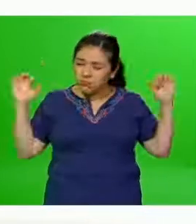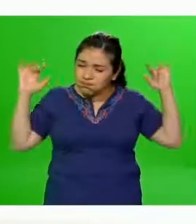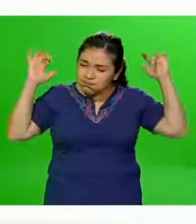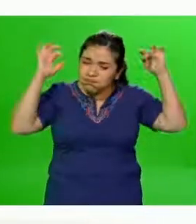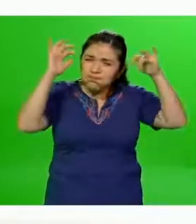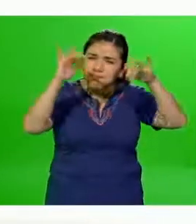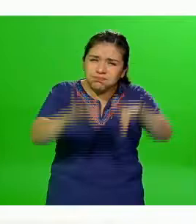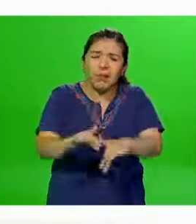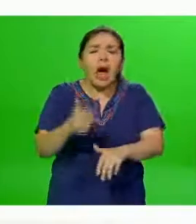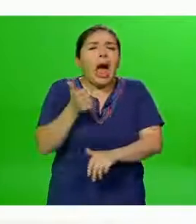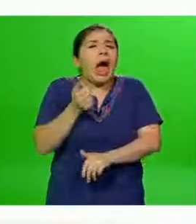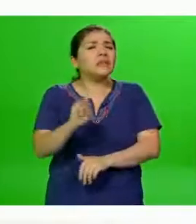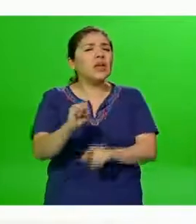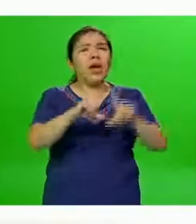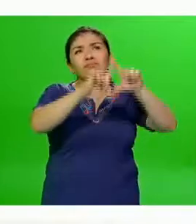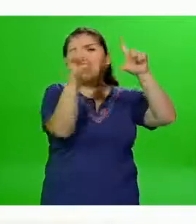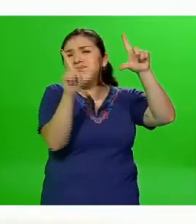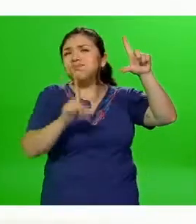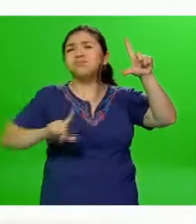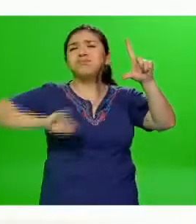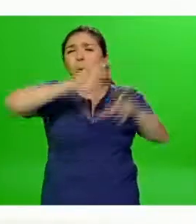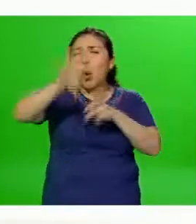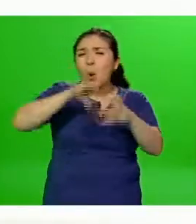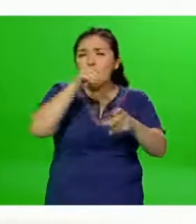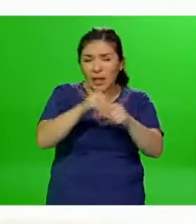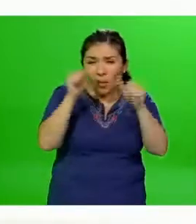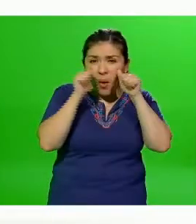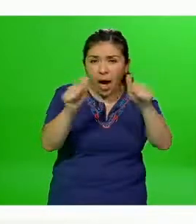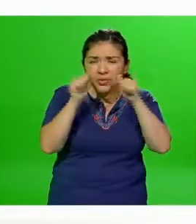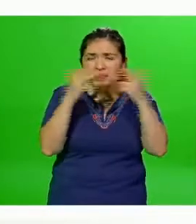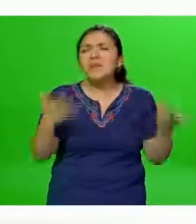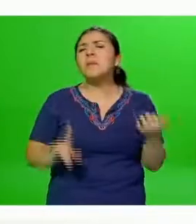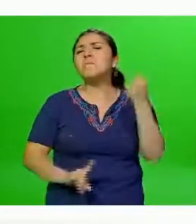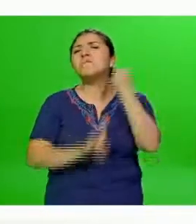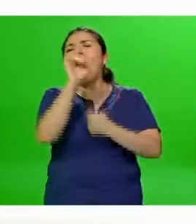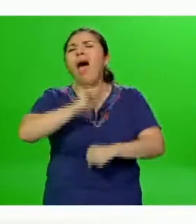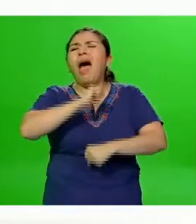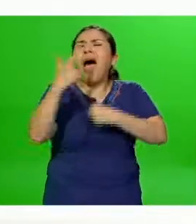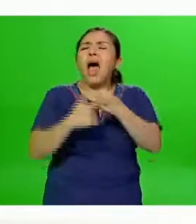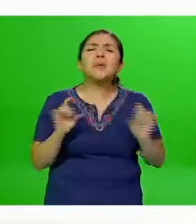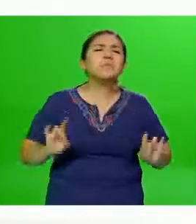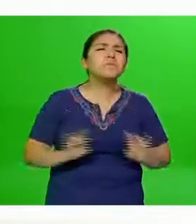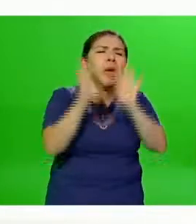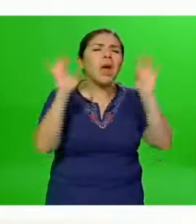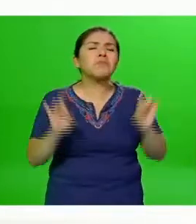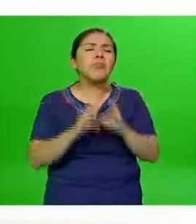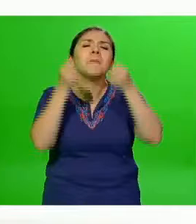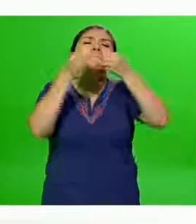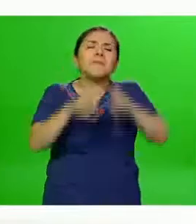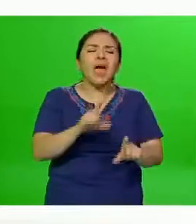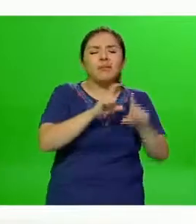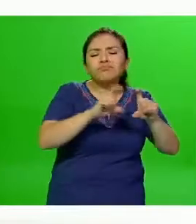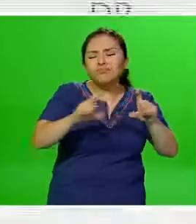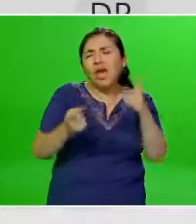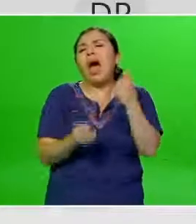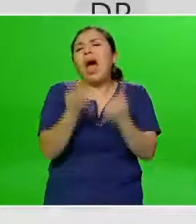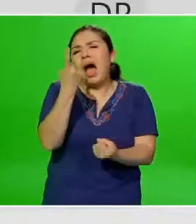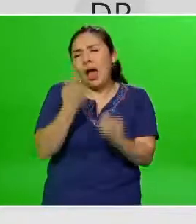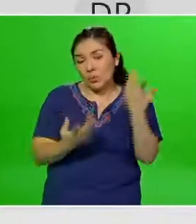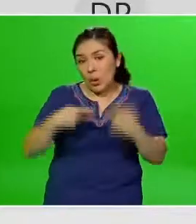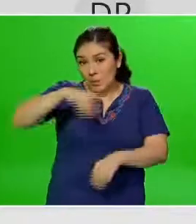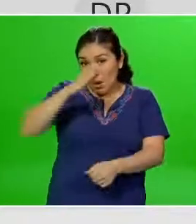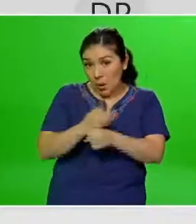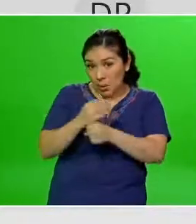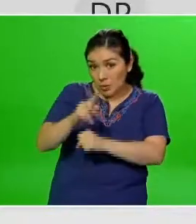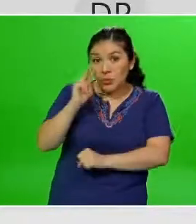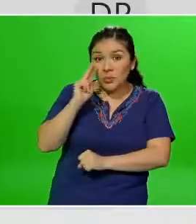aplicación que se distribuye en todo el territorio nacional, siempre por una causa u otra pueden perderse algunas dosis. Pero en este caso, y